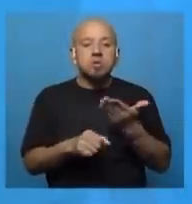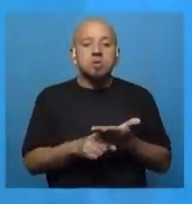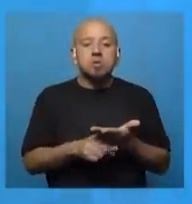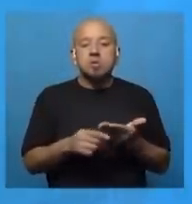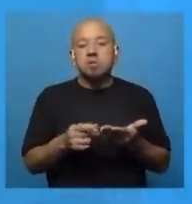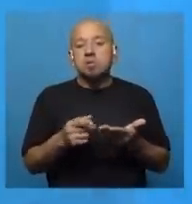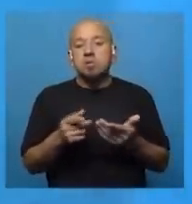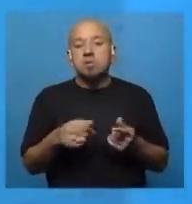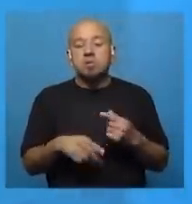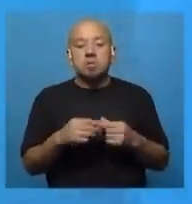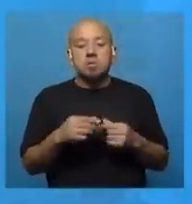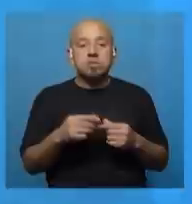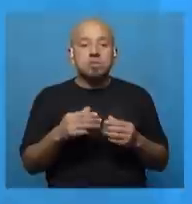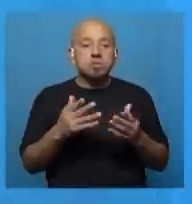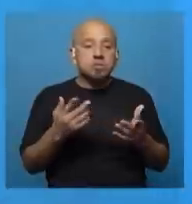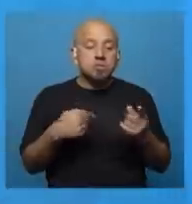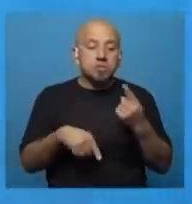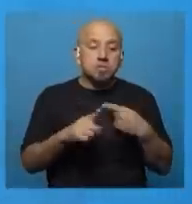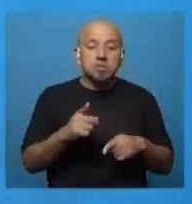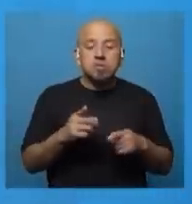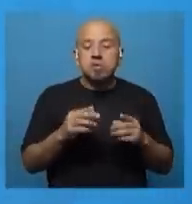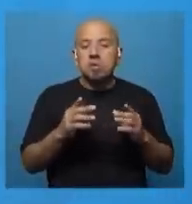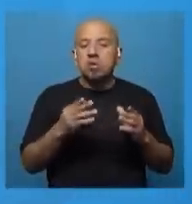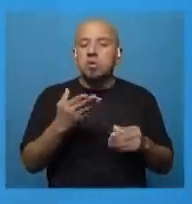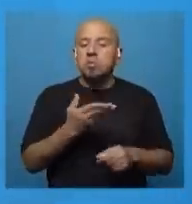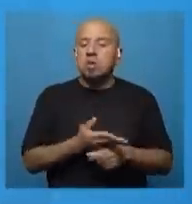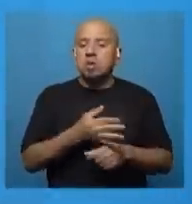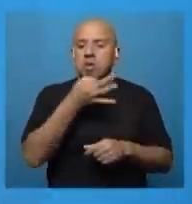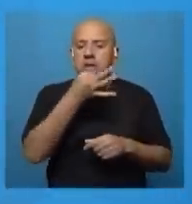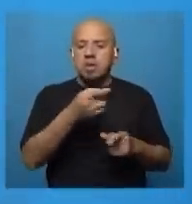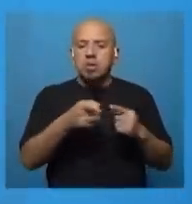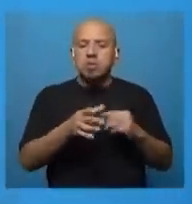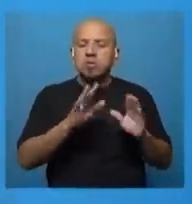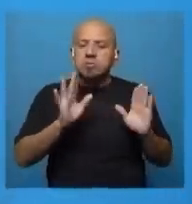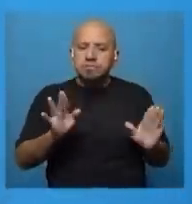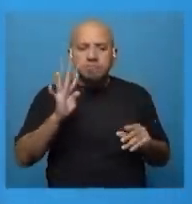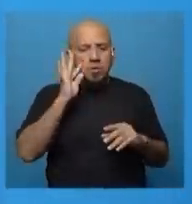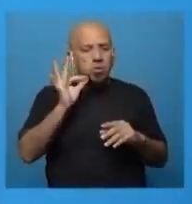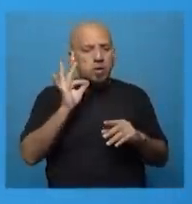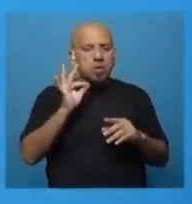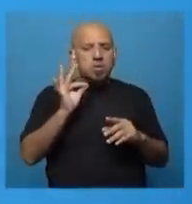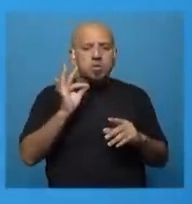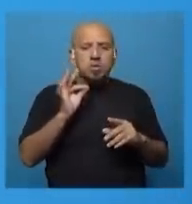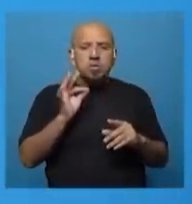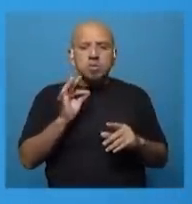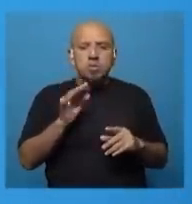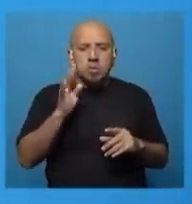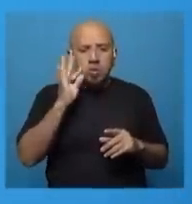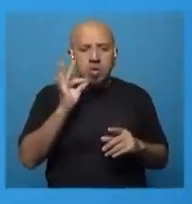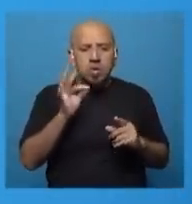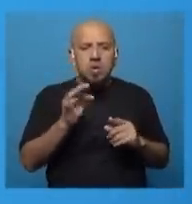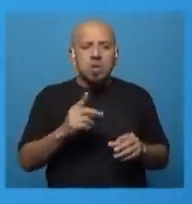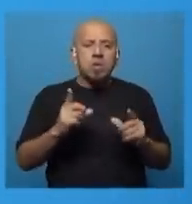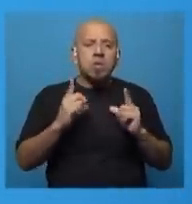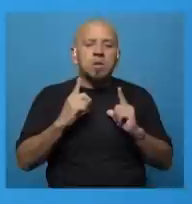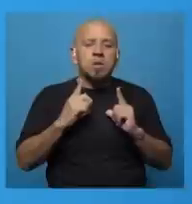instrucciones en más de una oportunidad Pero además sugiriendo prudencia y cautela a